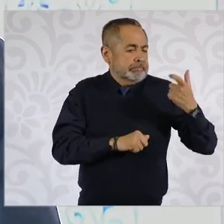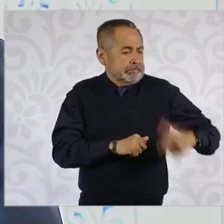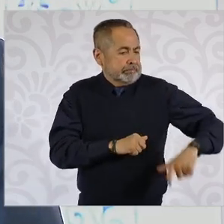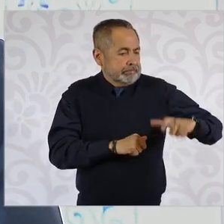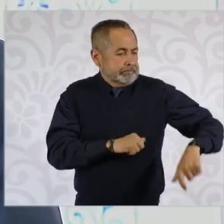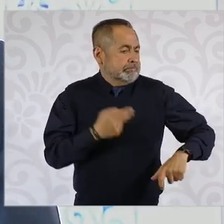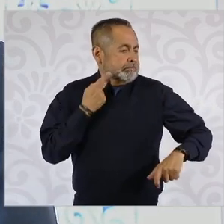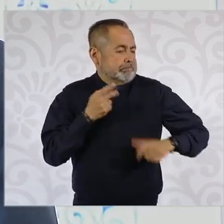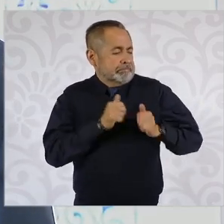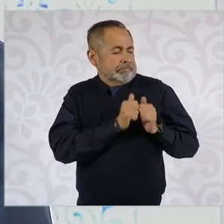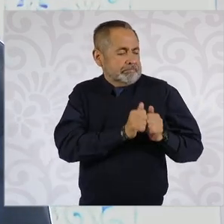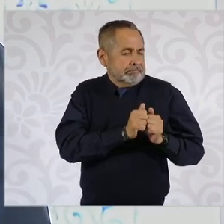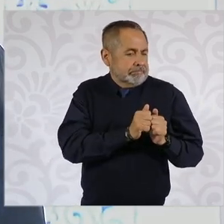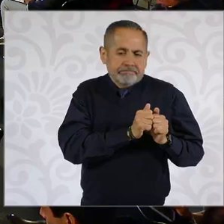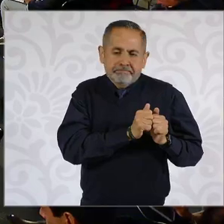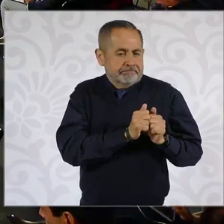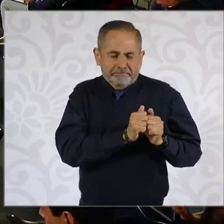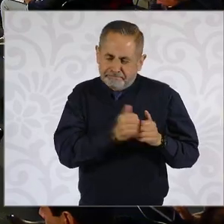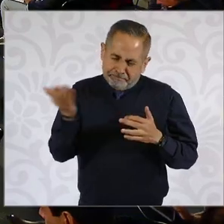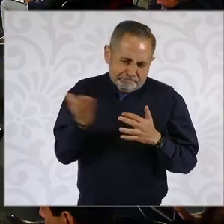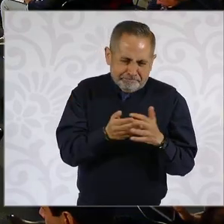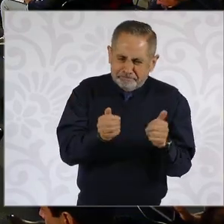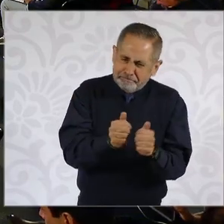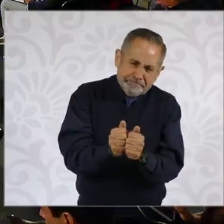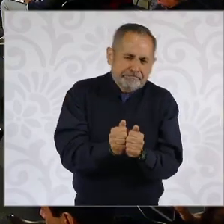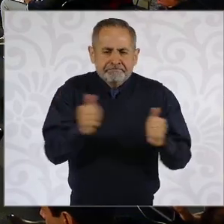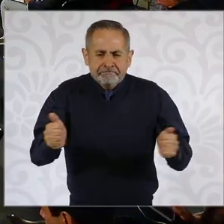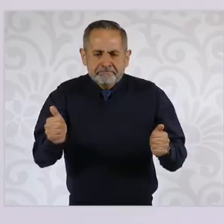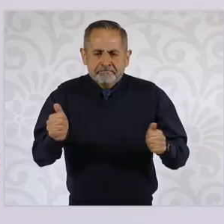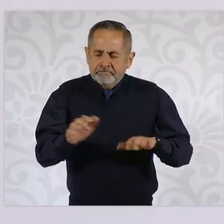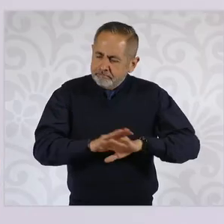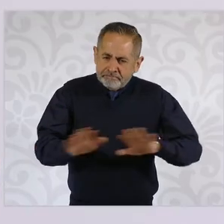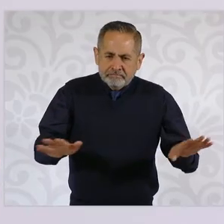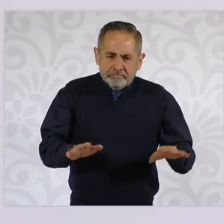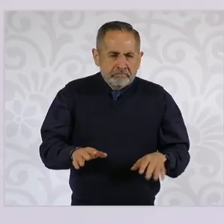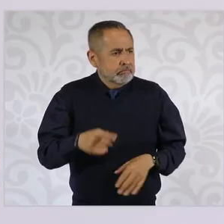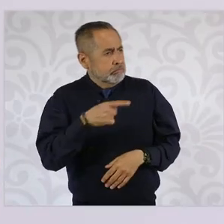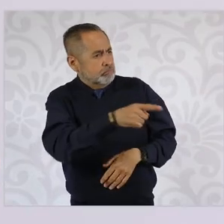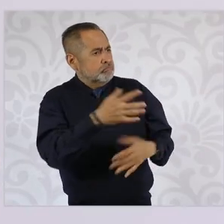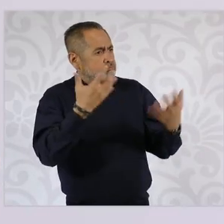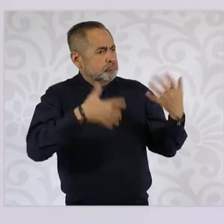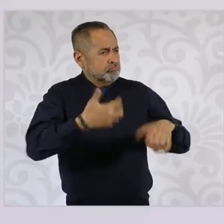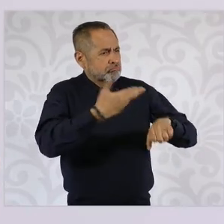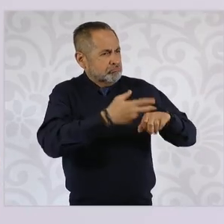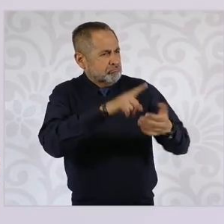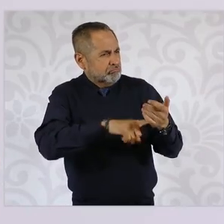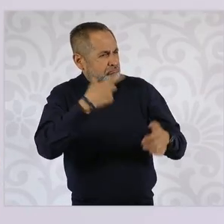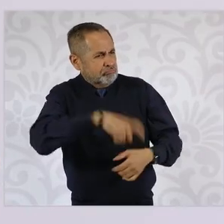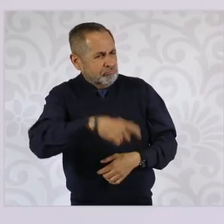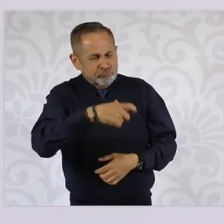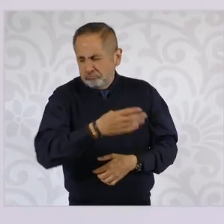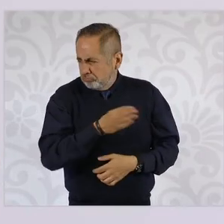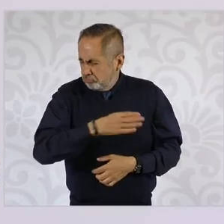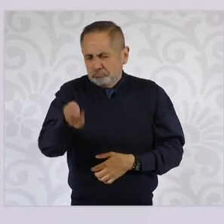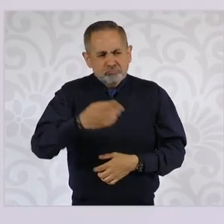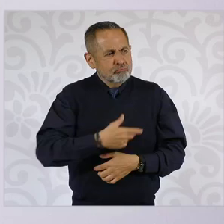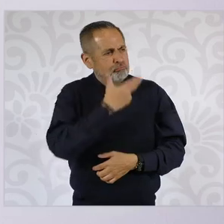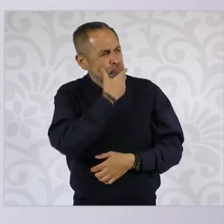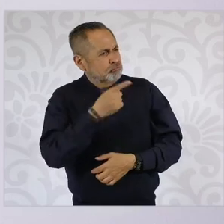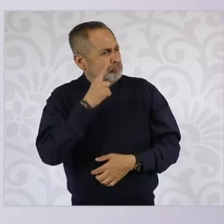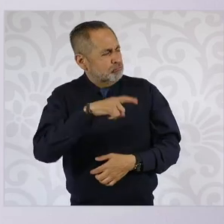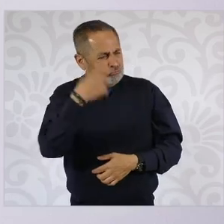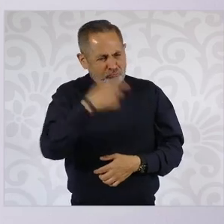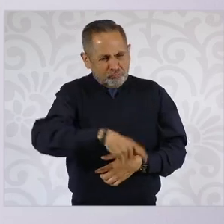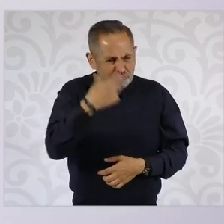poder político. Entonces, qué bueno que haya empresarios en nuestro país, empresarias,